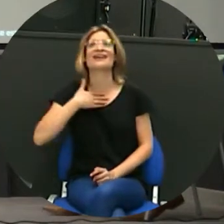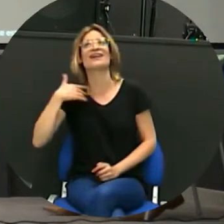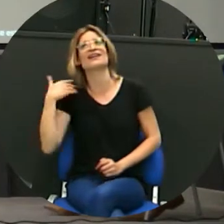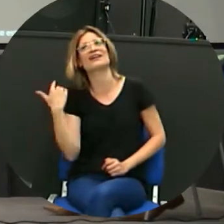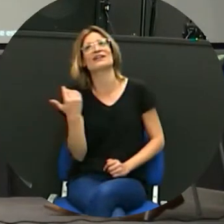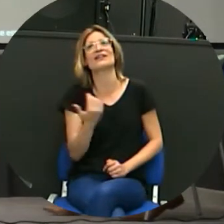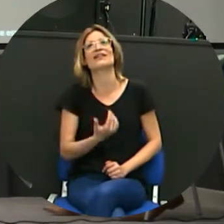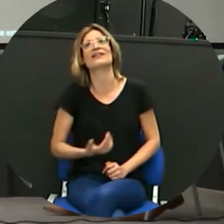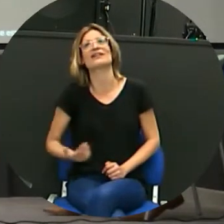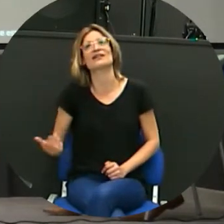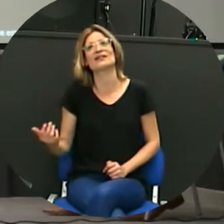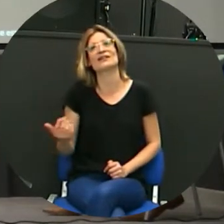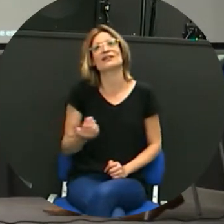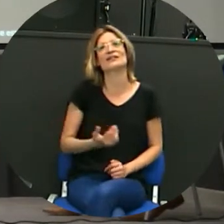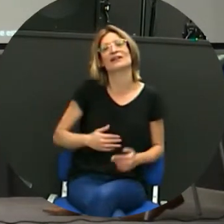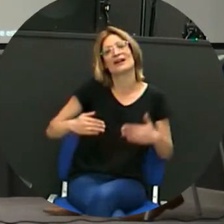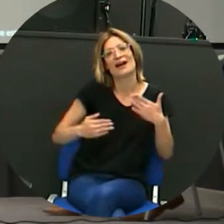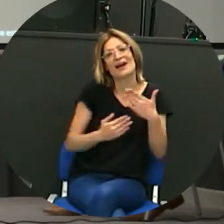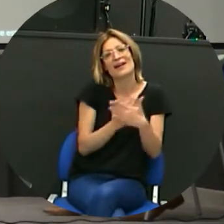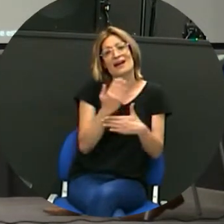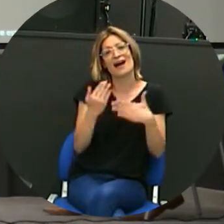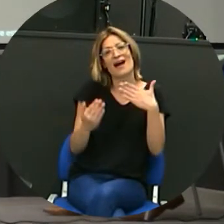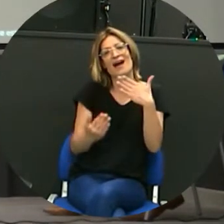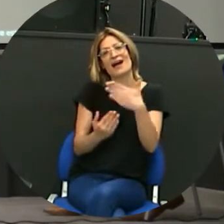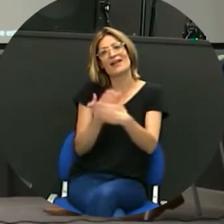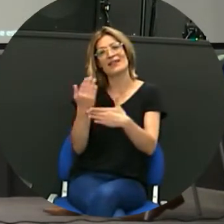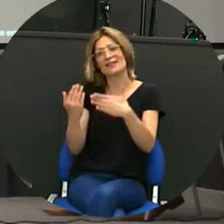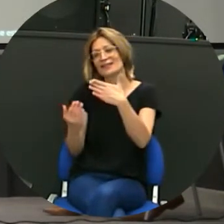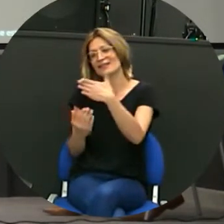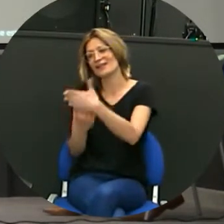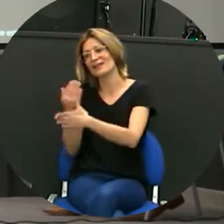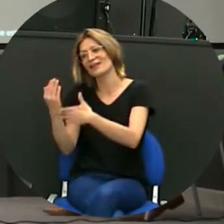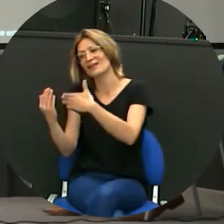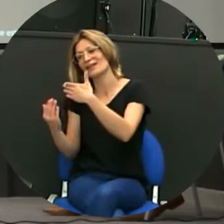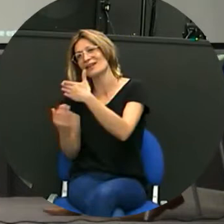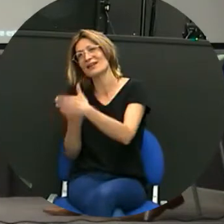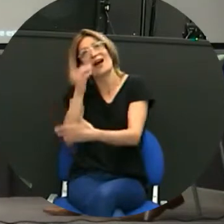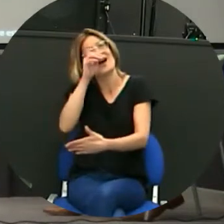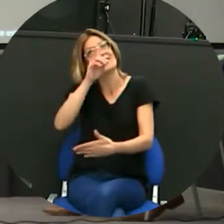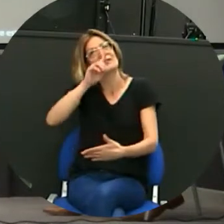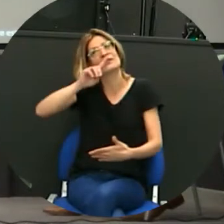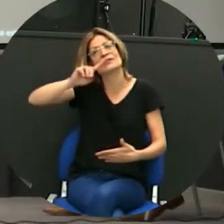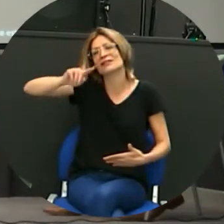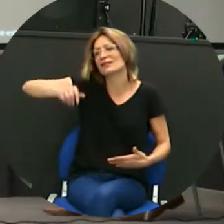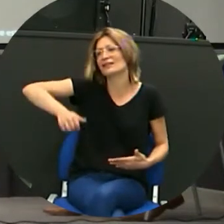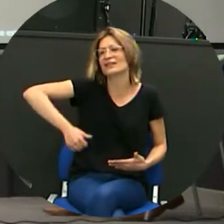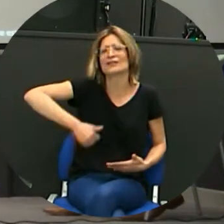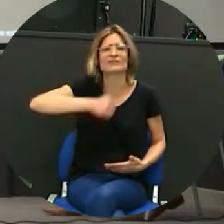Cada día